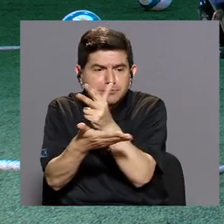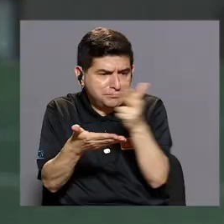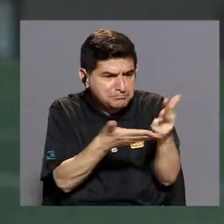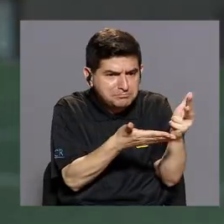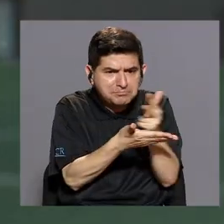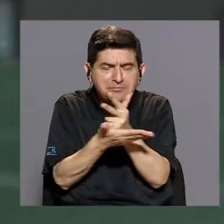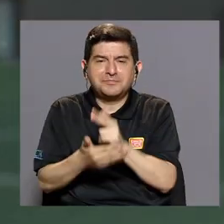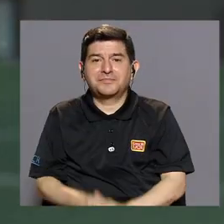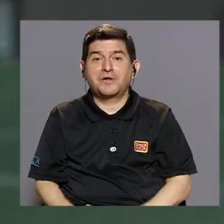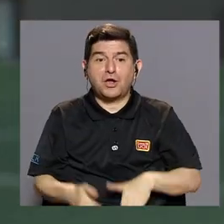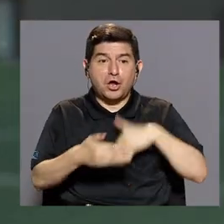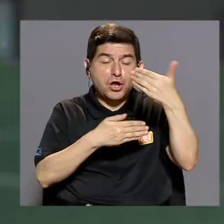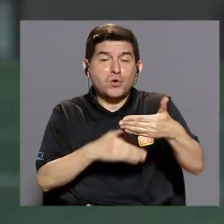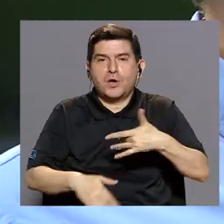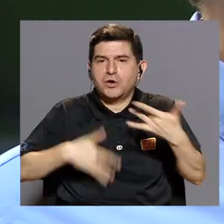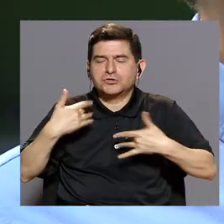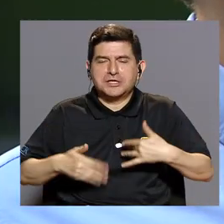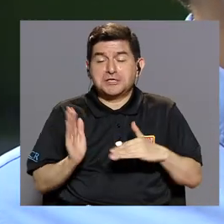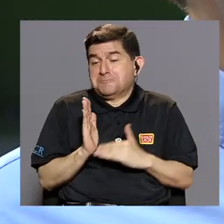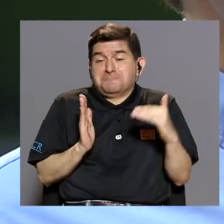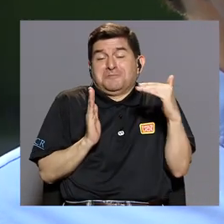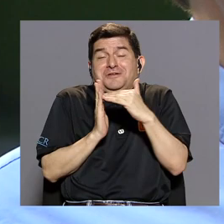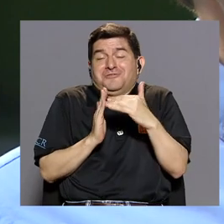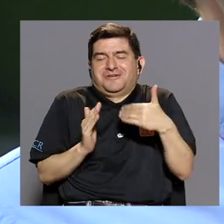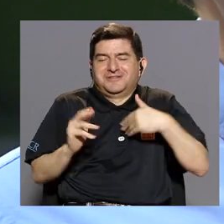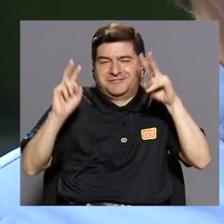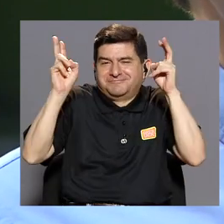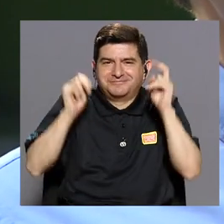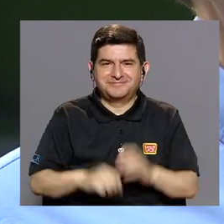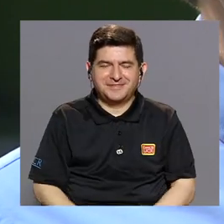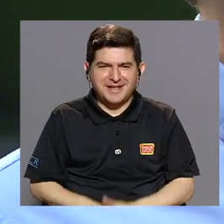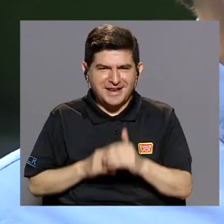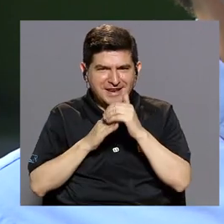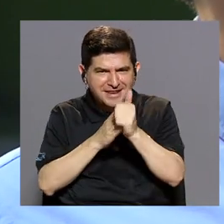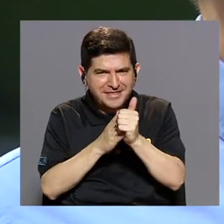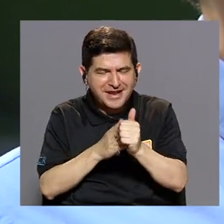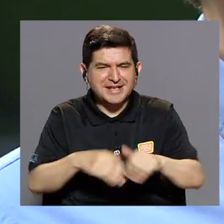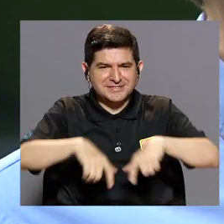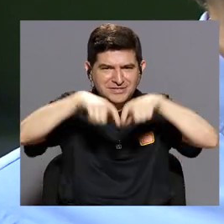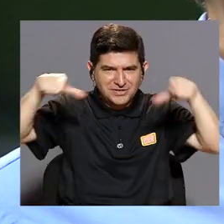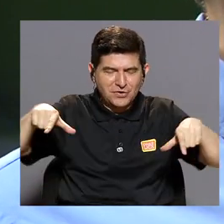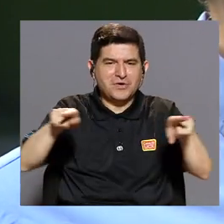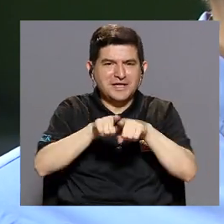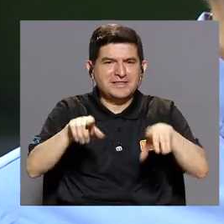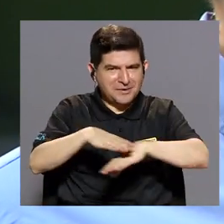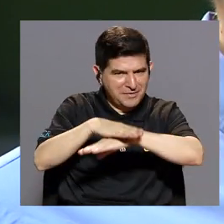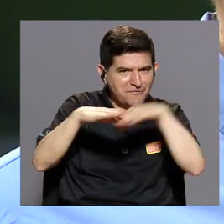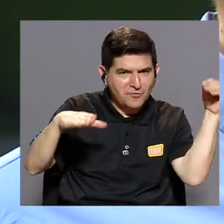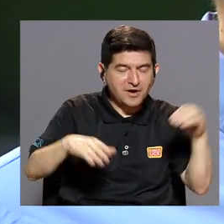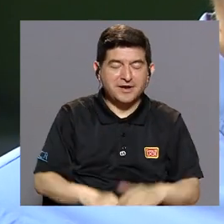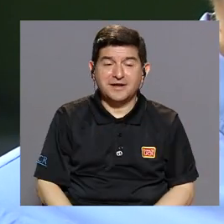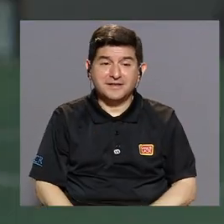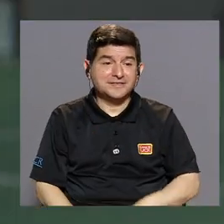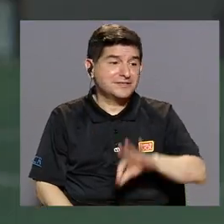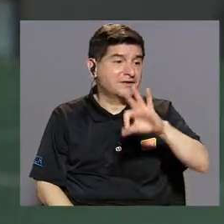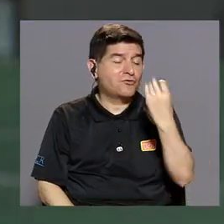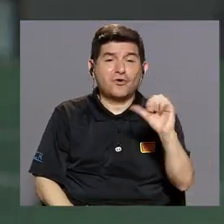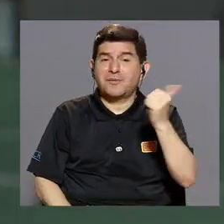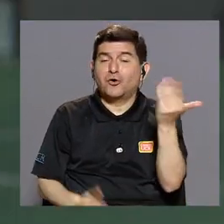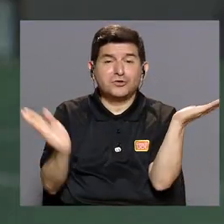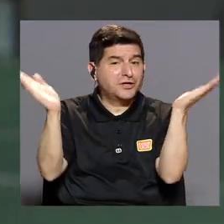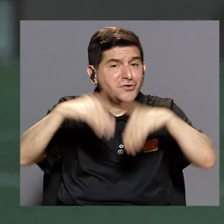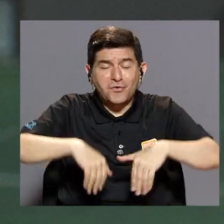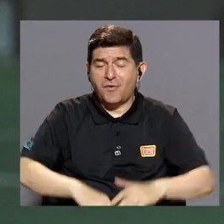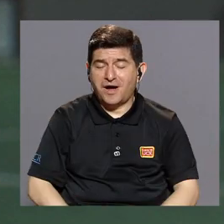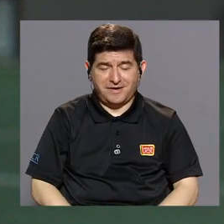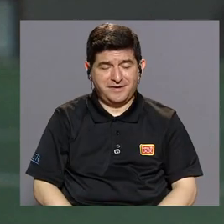pues nosotros nos sentíamos millonarios después de ese día. Su liderazgo no solamente estaba en la cancha, sino fuera de ella también. Es que no había manera. No había manera,